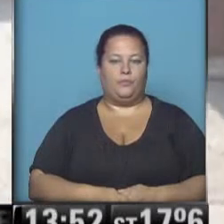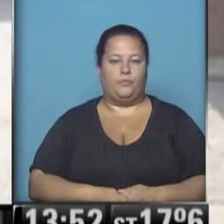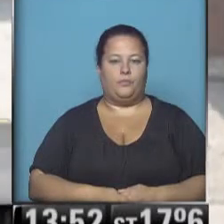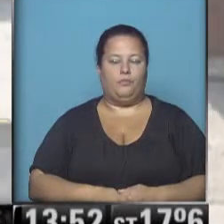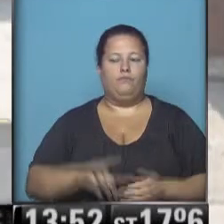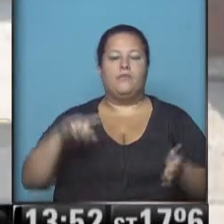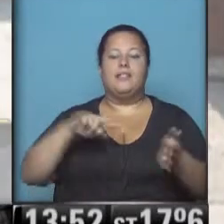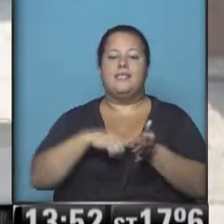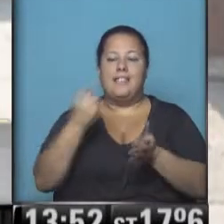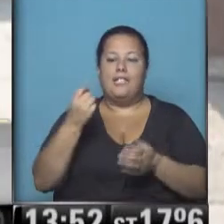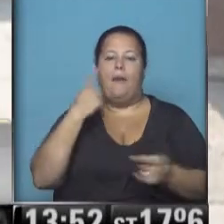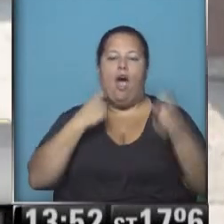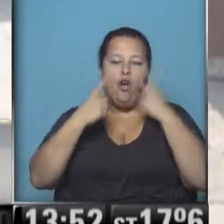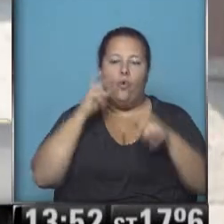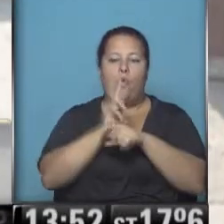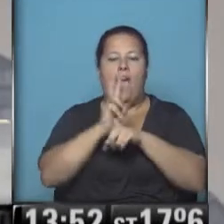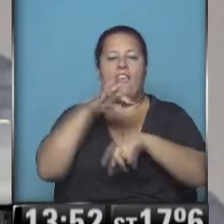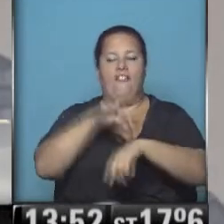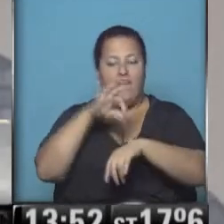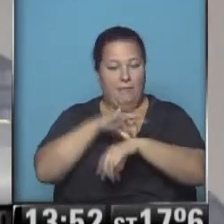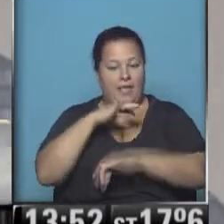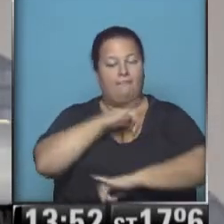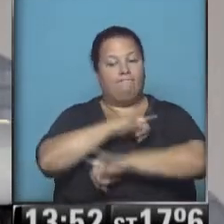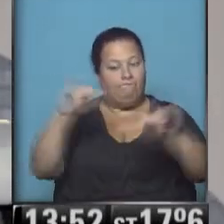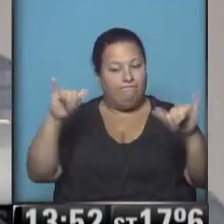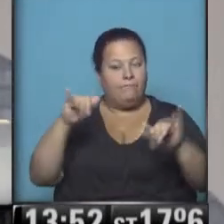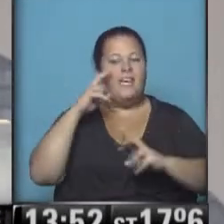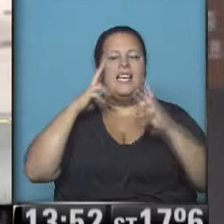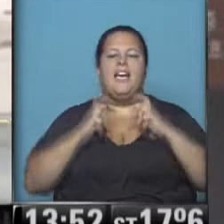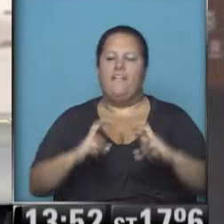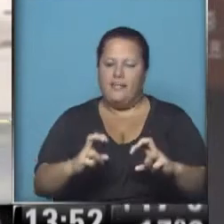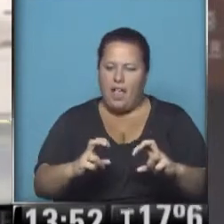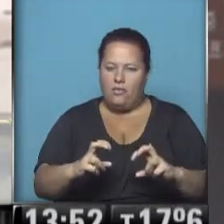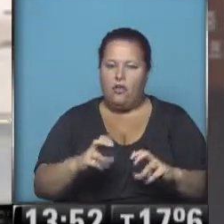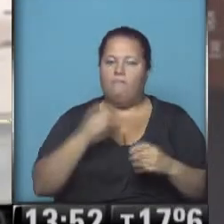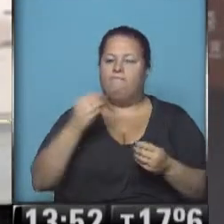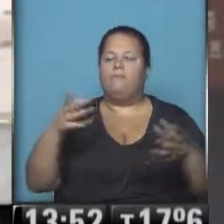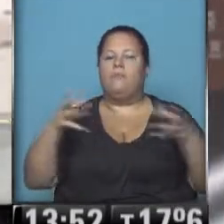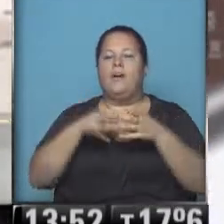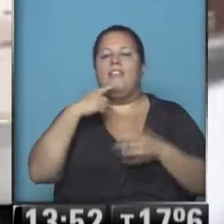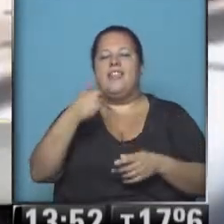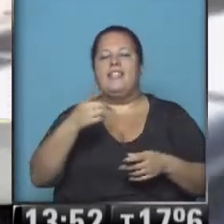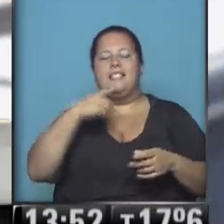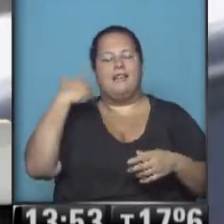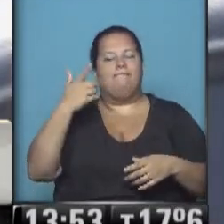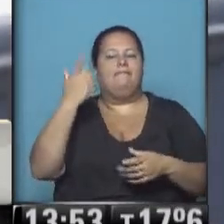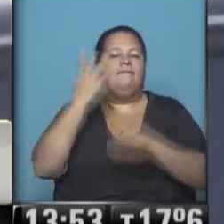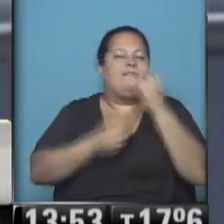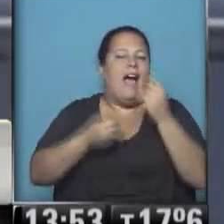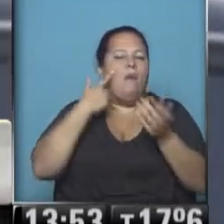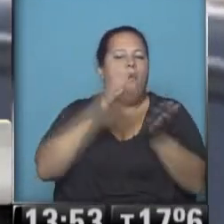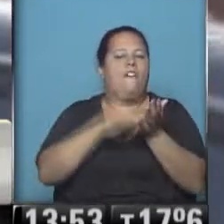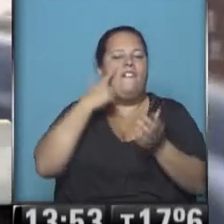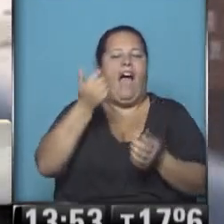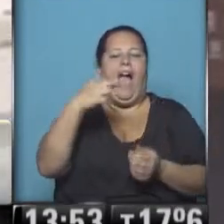Los Centros para el Control y Prevención de Enfermedades informaron que están investigando lo que el Pentágono llamó un envío involuntario de muestras vivas